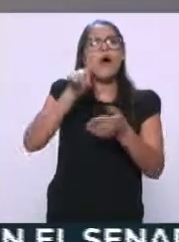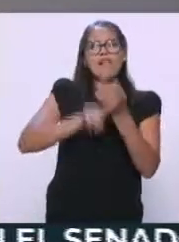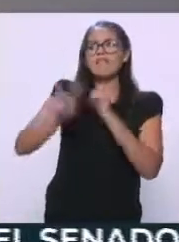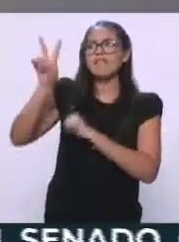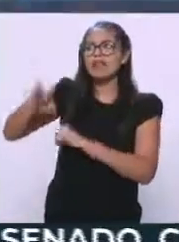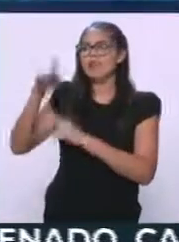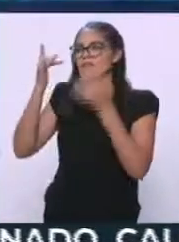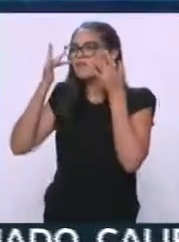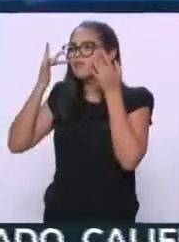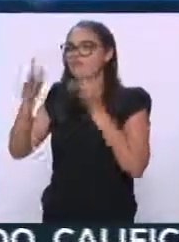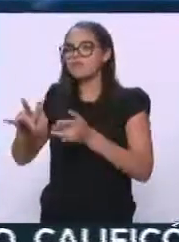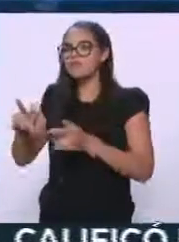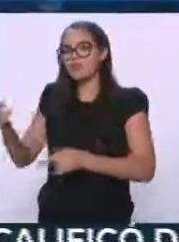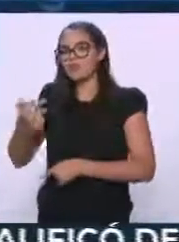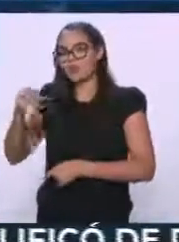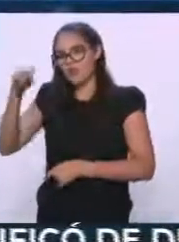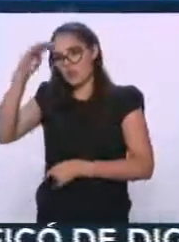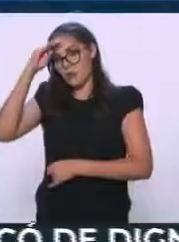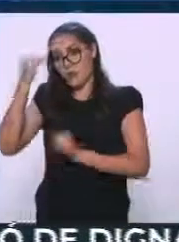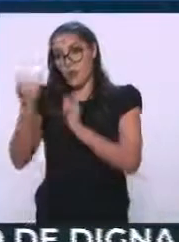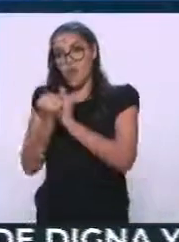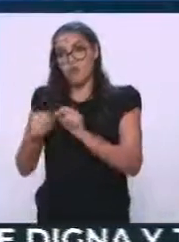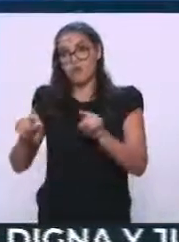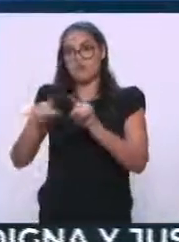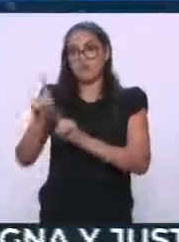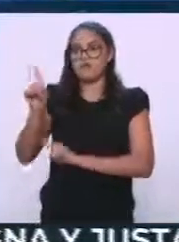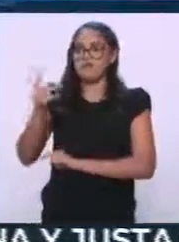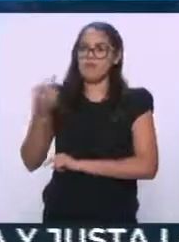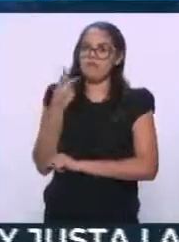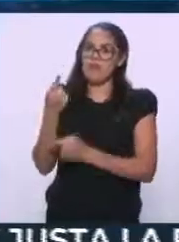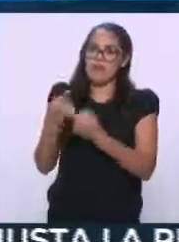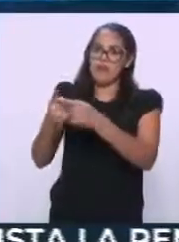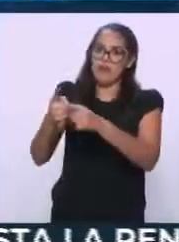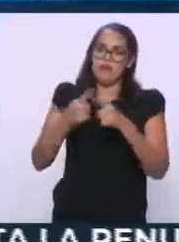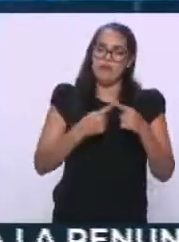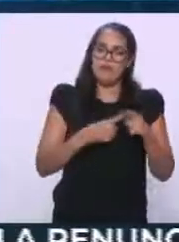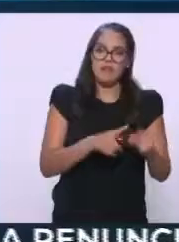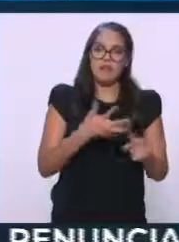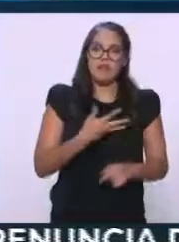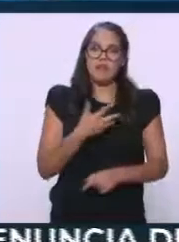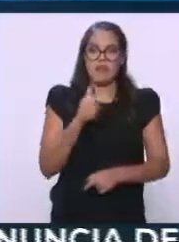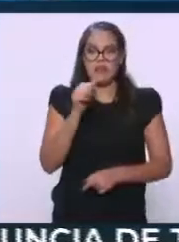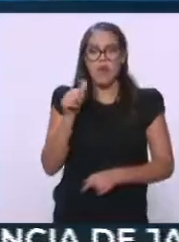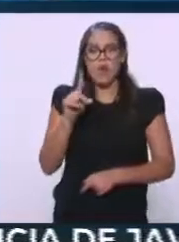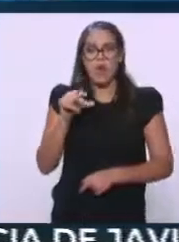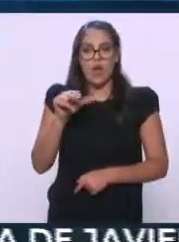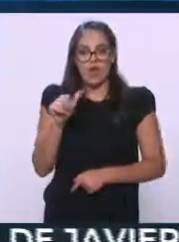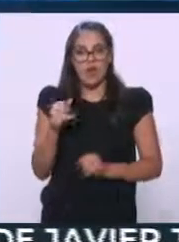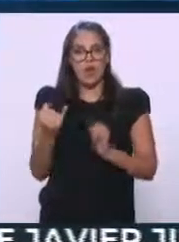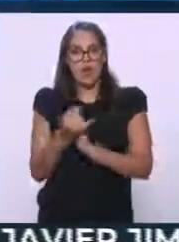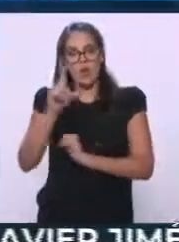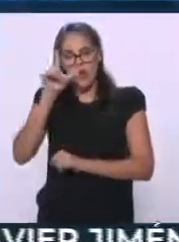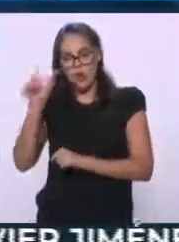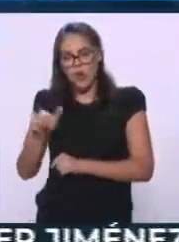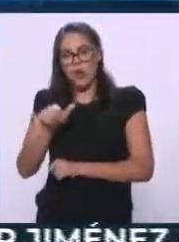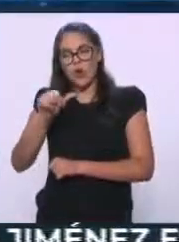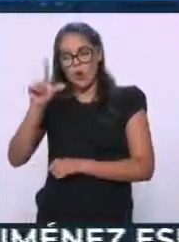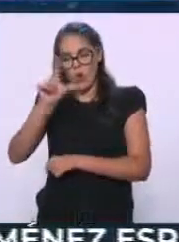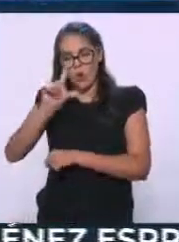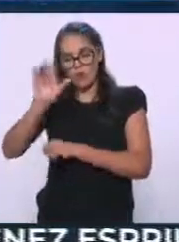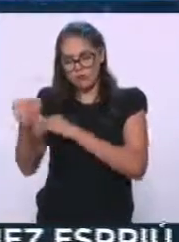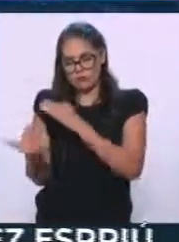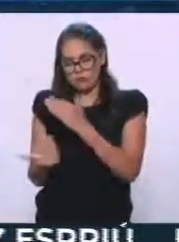el secretario por diferencias por la militarización de los puertos y las aduanas. Luego el lunes muy temprano volvió a resurgir con